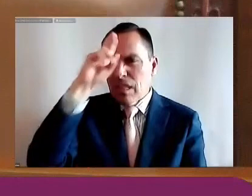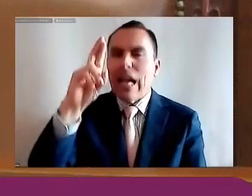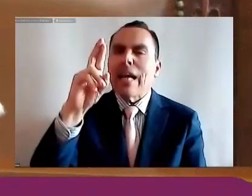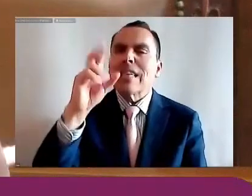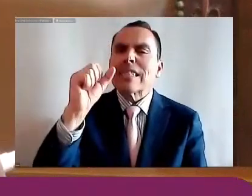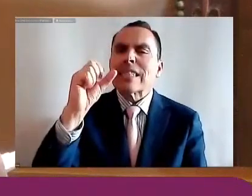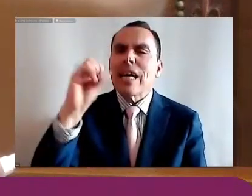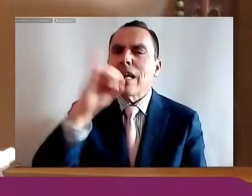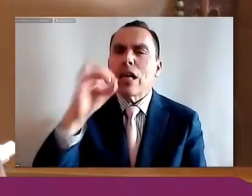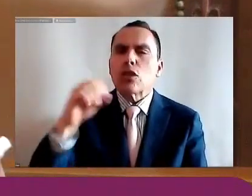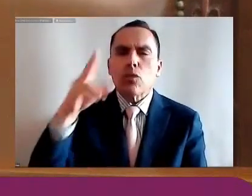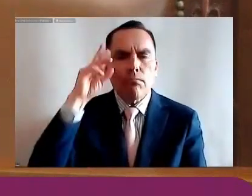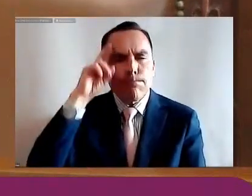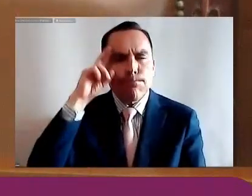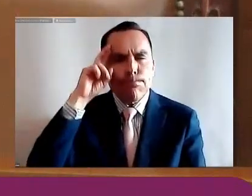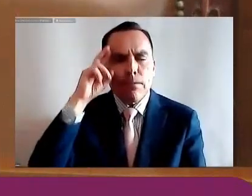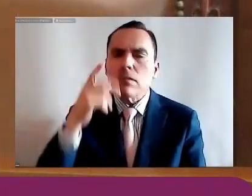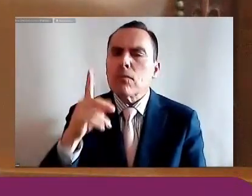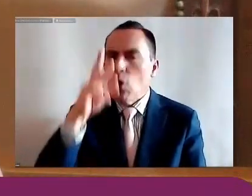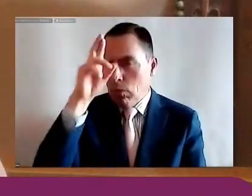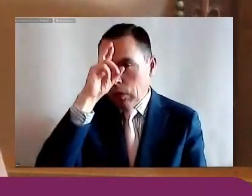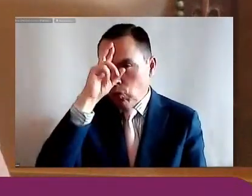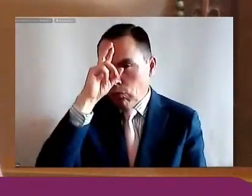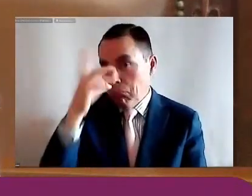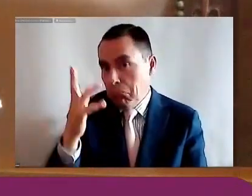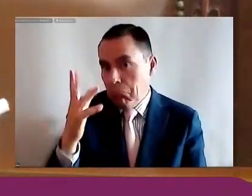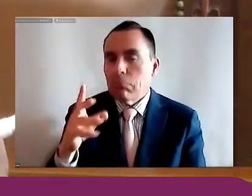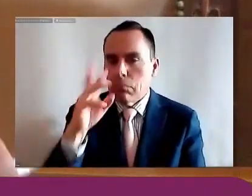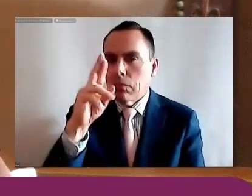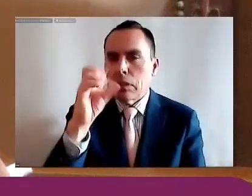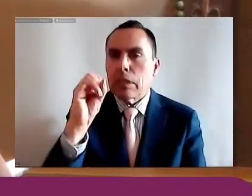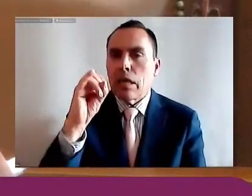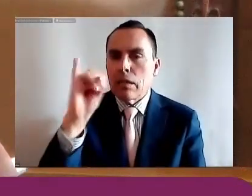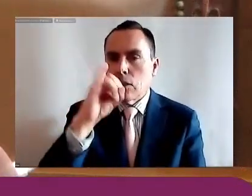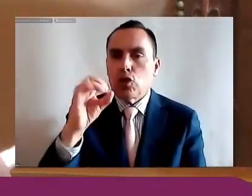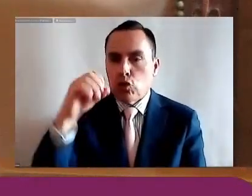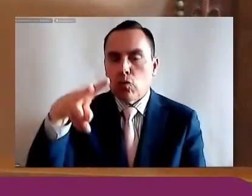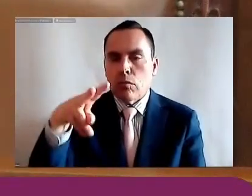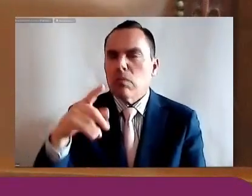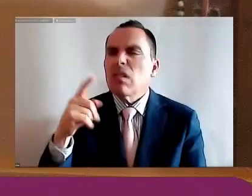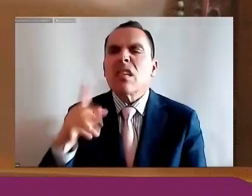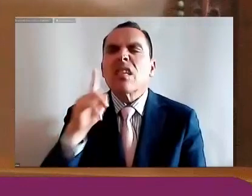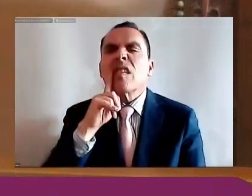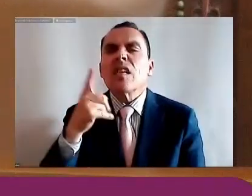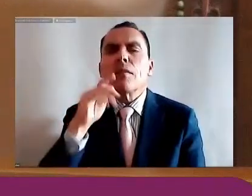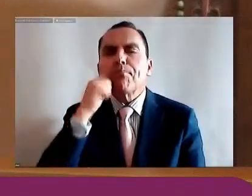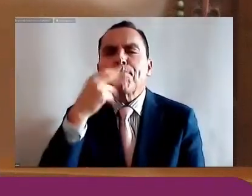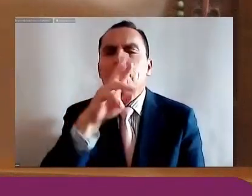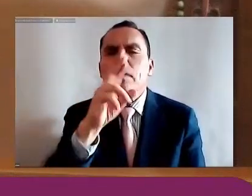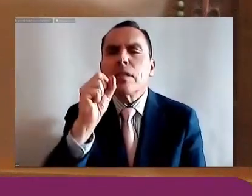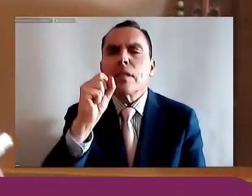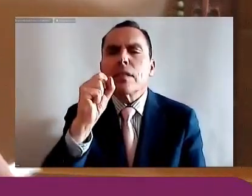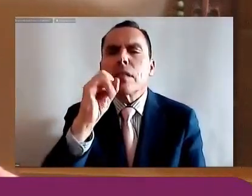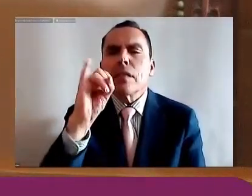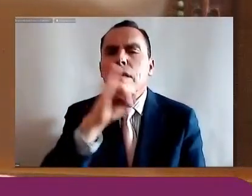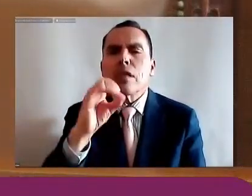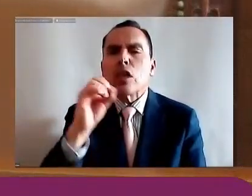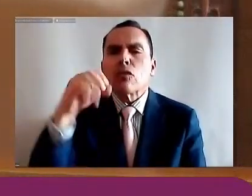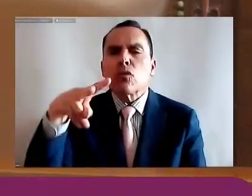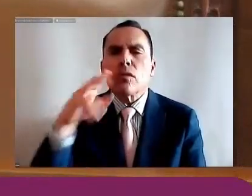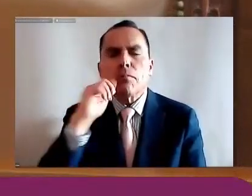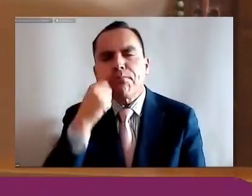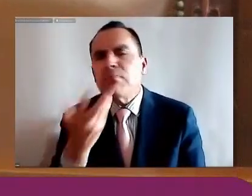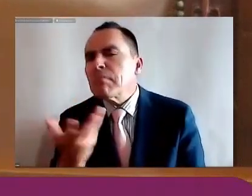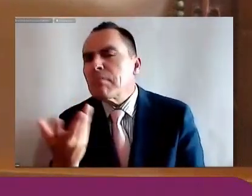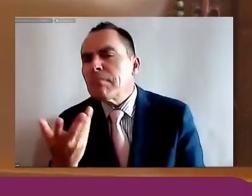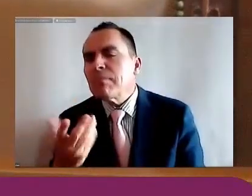los que están llamados a determinar qué es lo razonable, ¿verdad? Y eso, en nuestro ordenamiento jurídico,